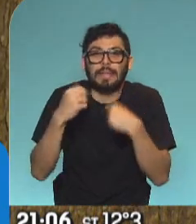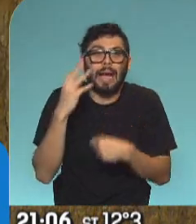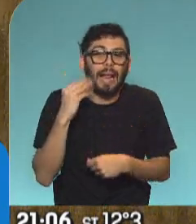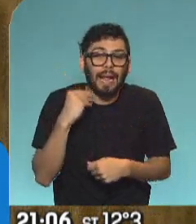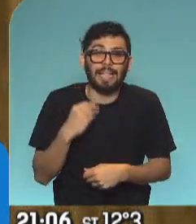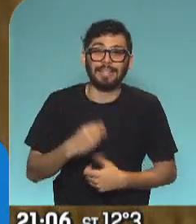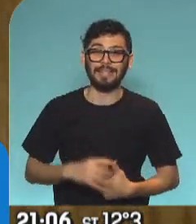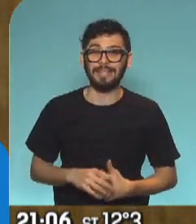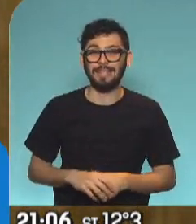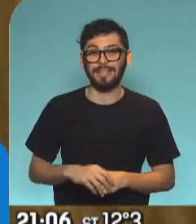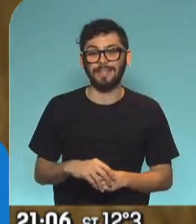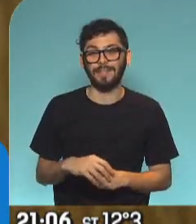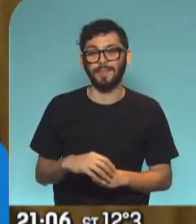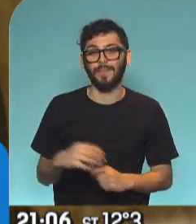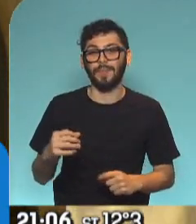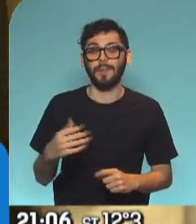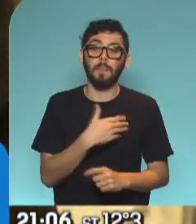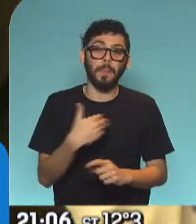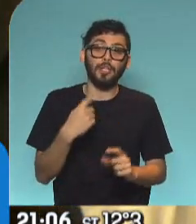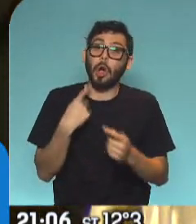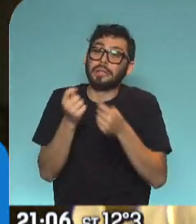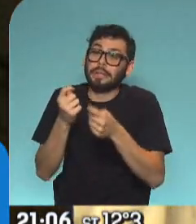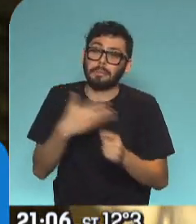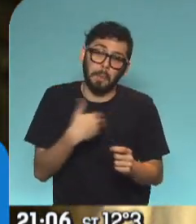Y bueno, está bien, yo te llevo a inglés, me dice mi mamá.